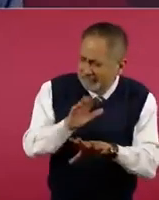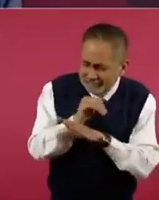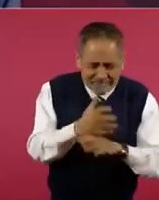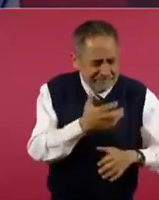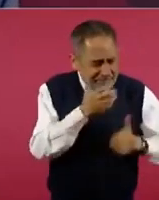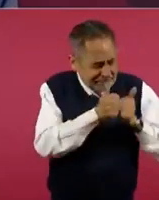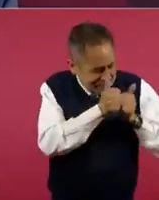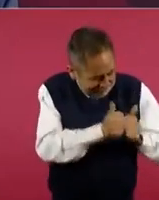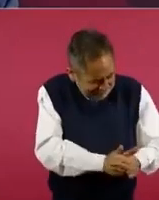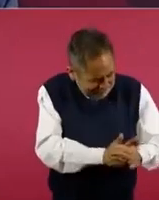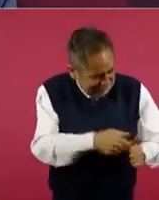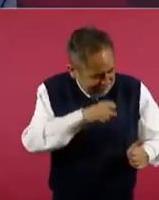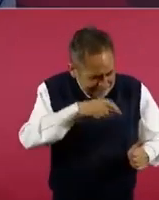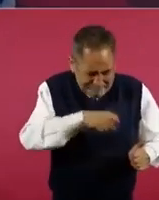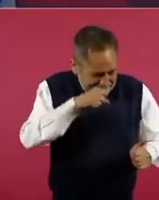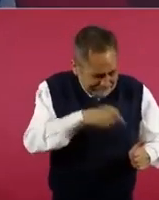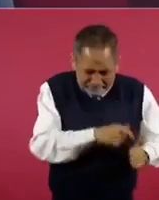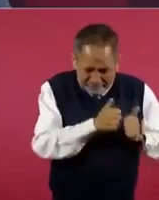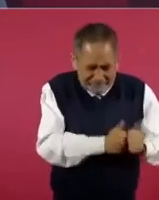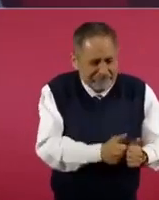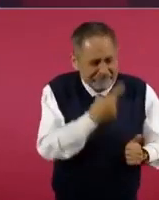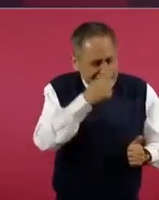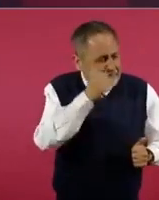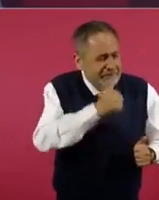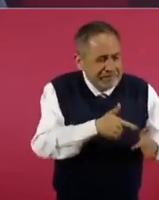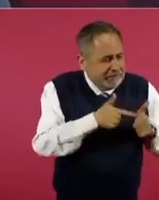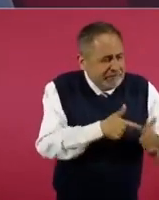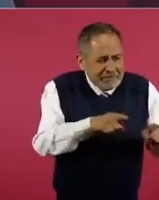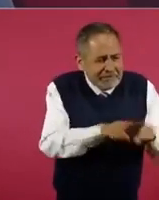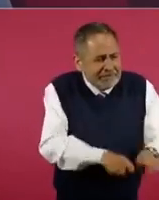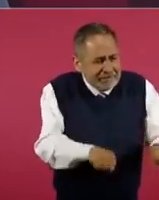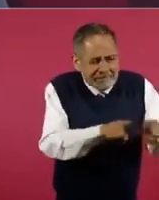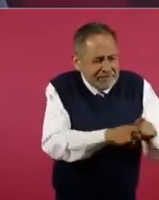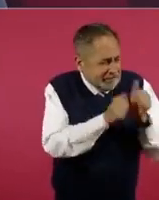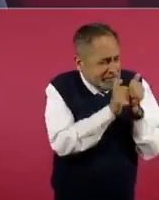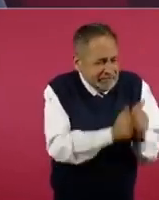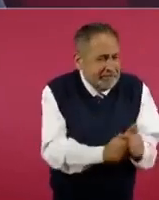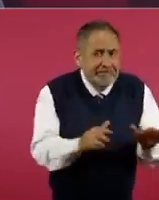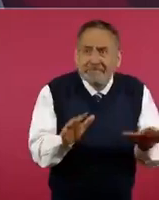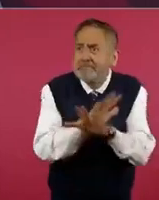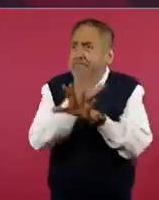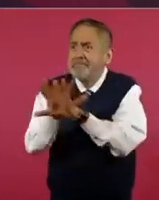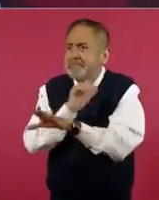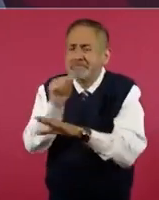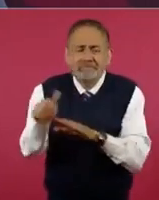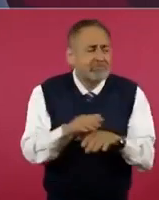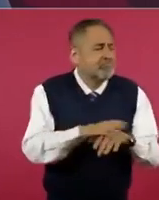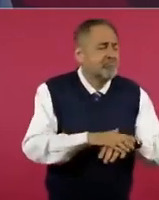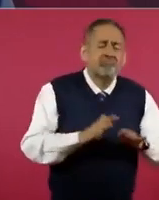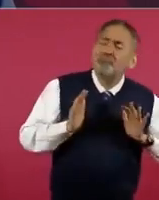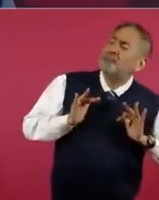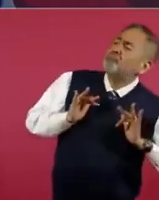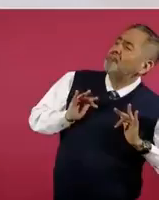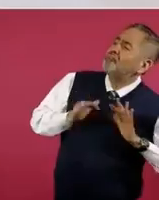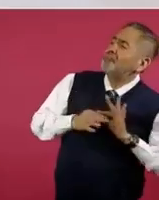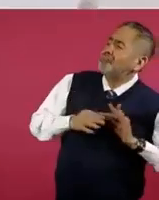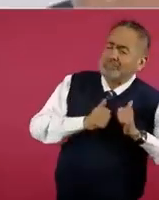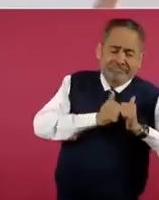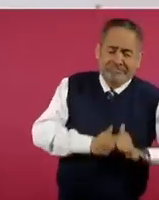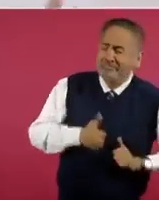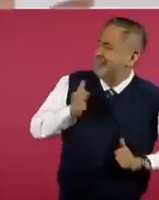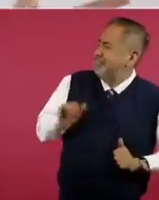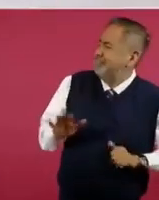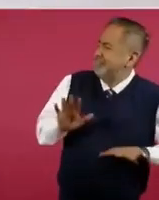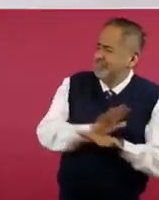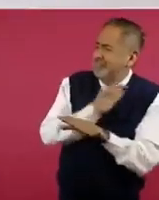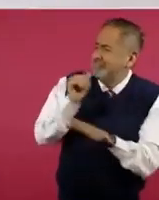Conservadurismo viene precisamente de conservar, de mantener el statu quo, pero eso ya